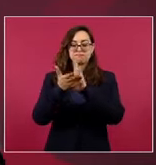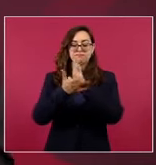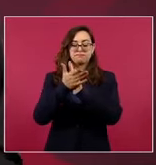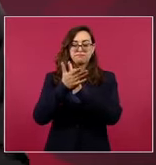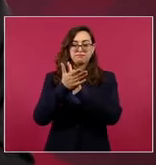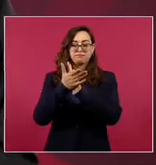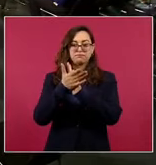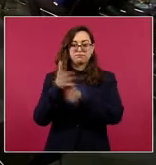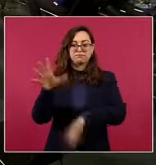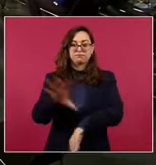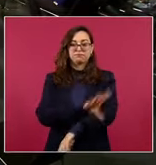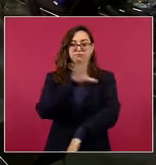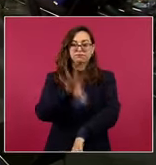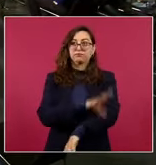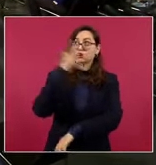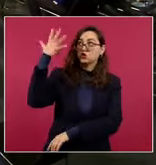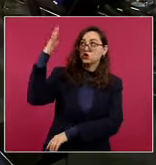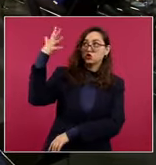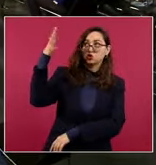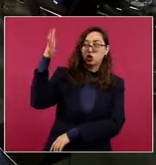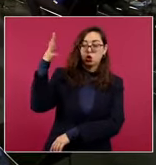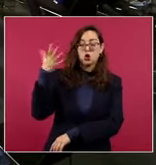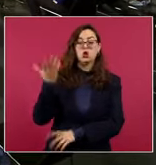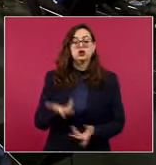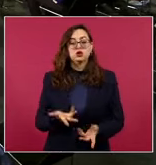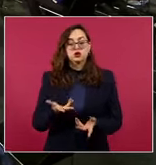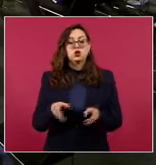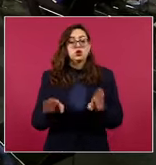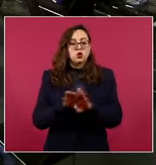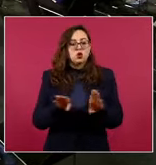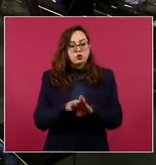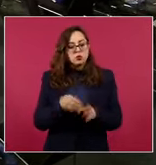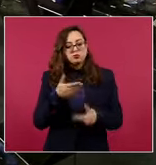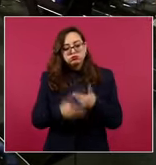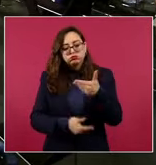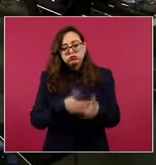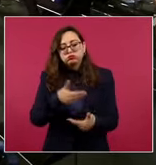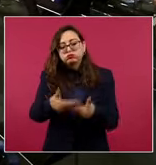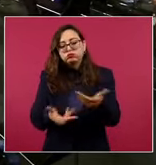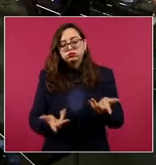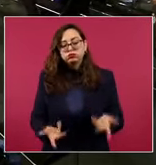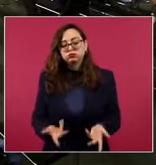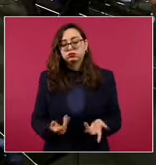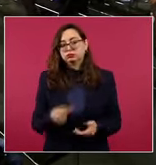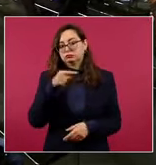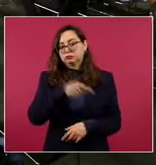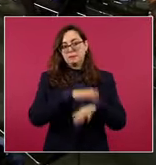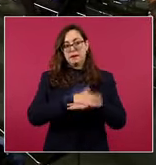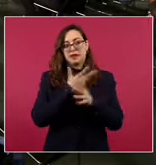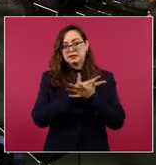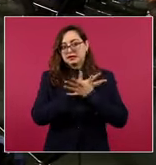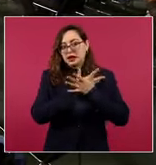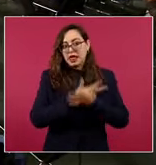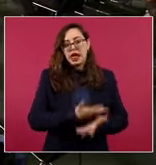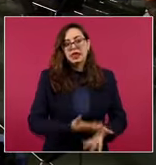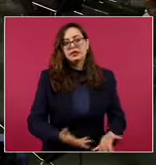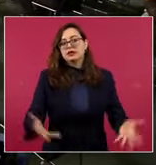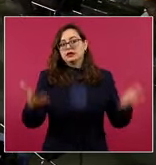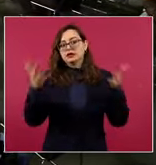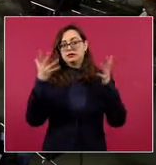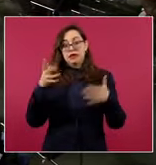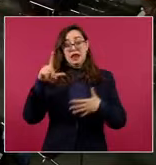de la planta solar, que va a ser la más grande, importante de